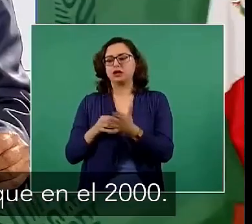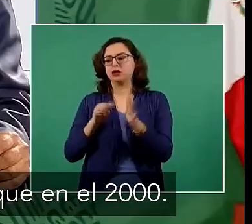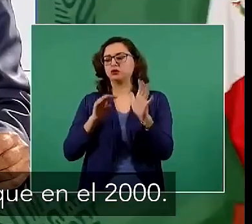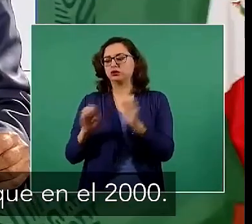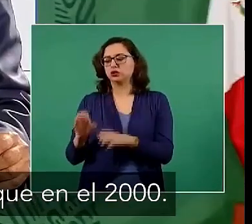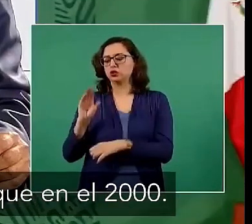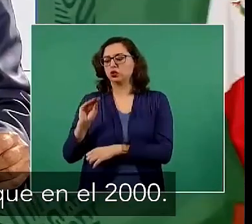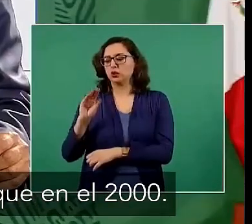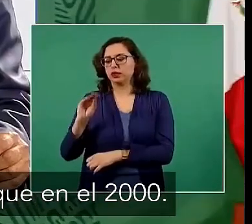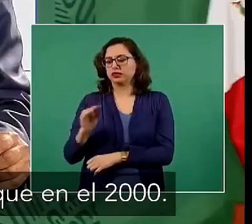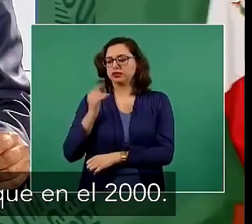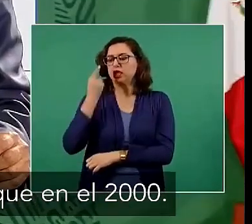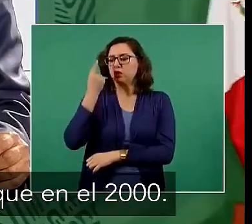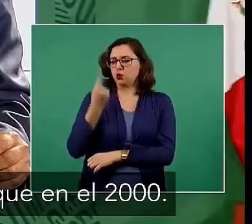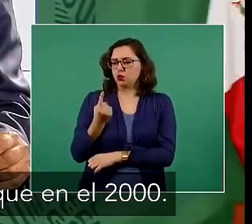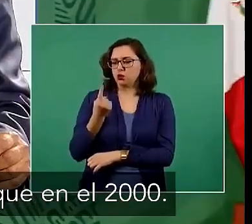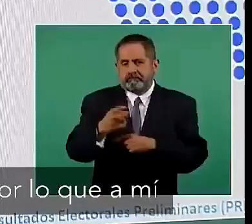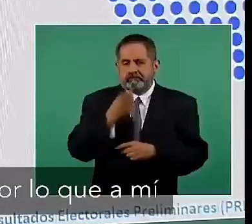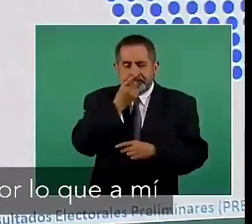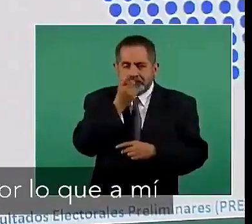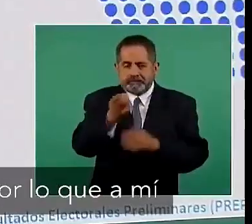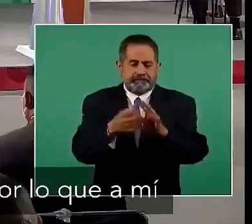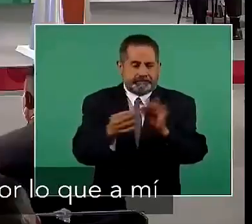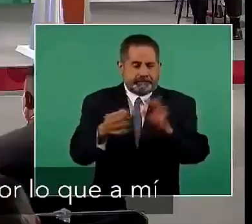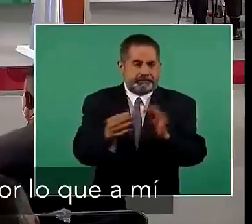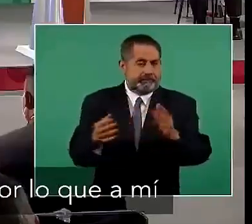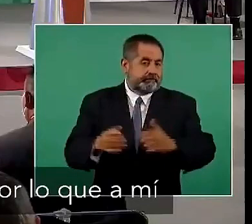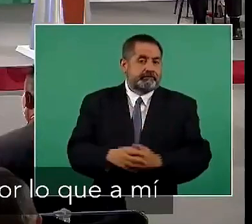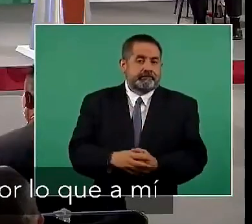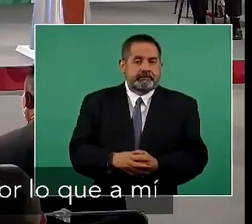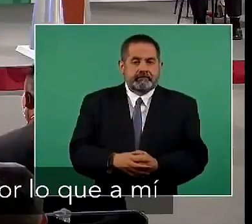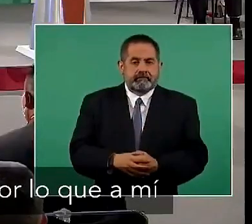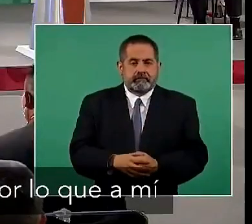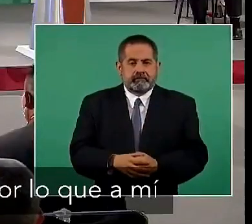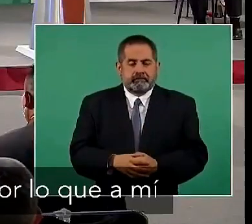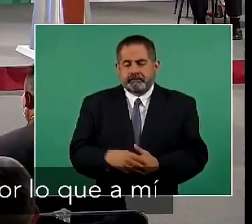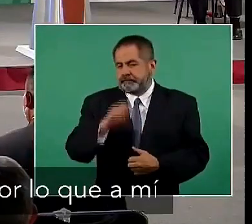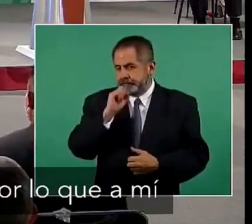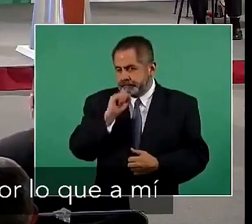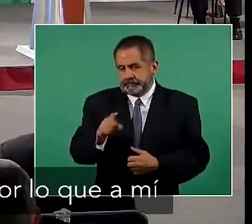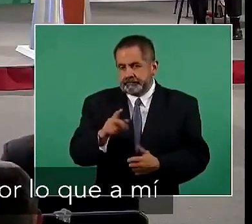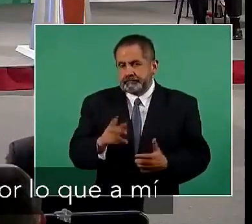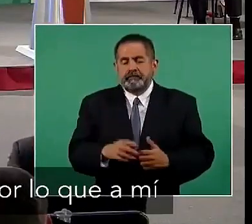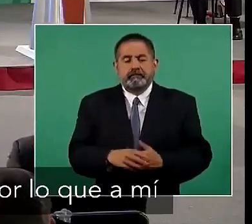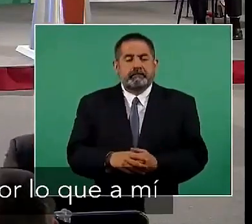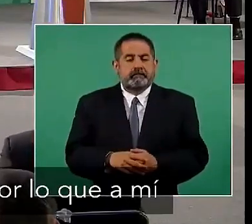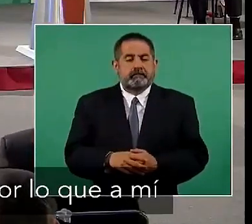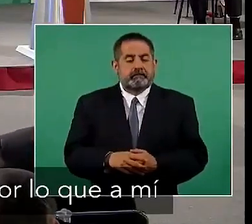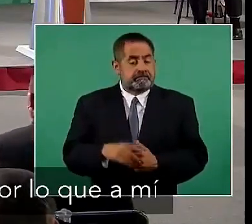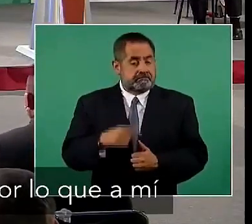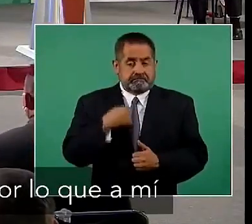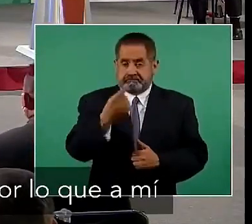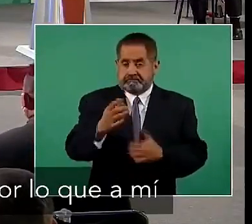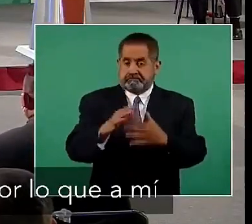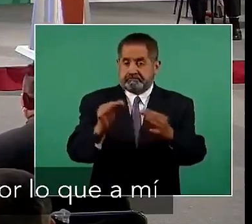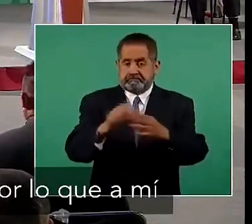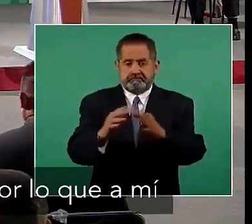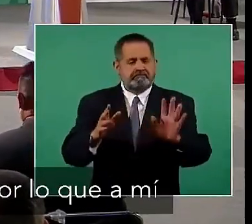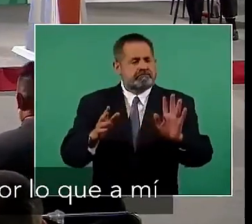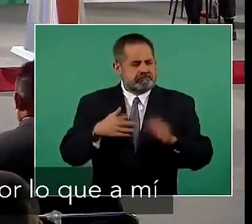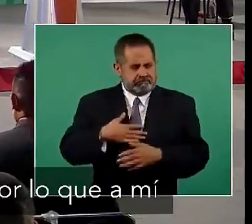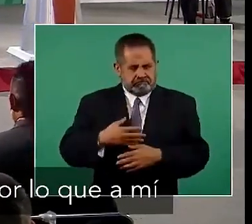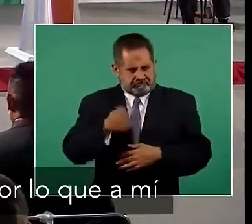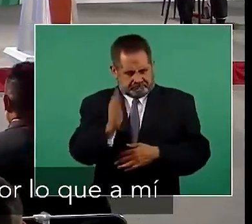Y creo que en el 2000. Y también, decirles que acepto